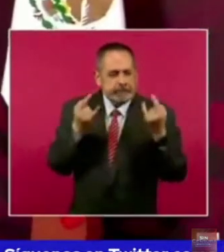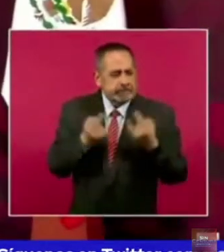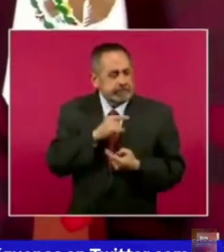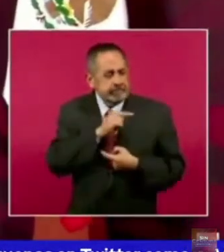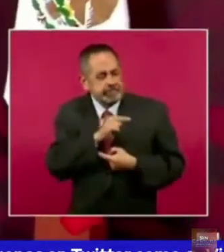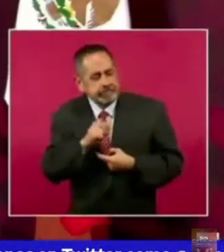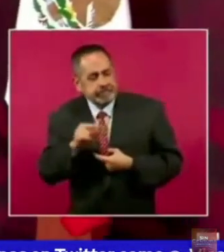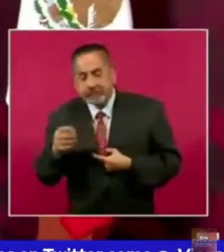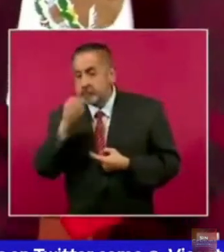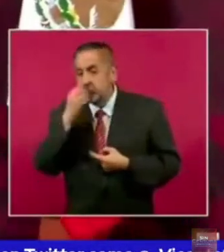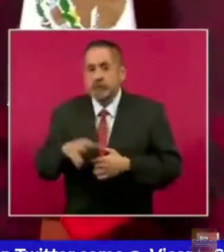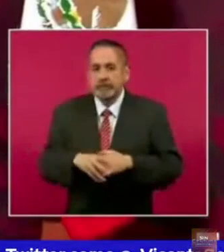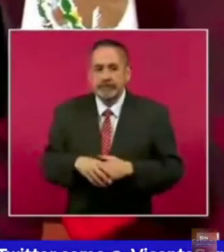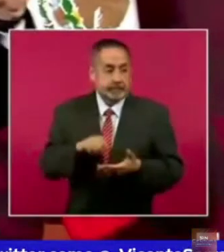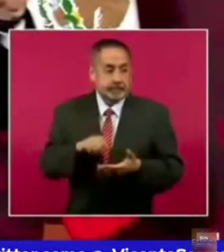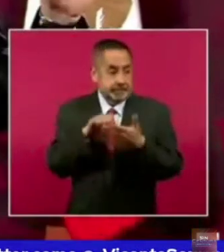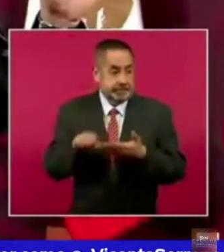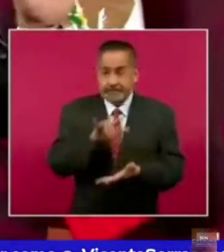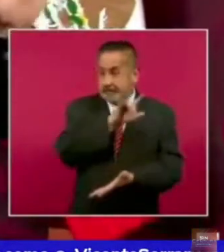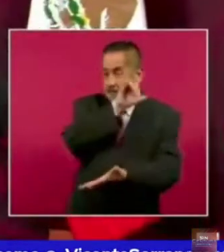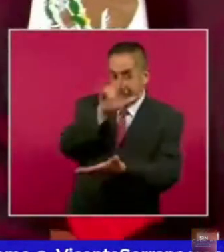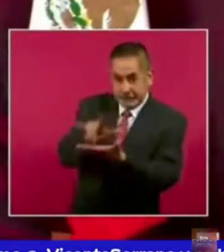Eso del aeropuerto,